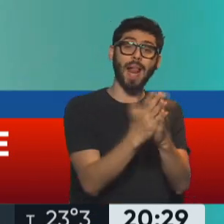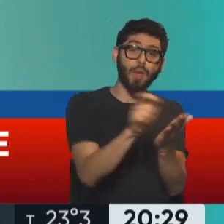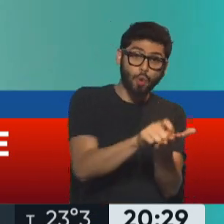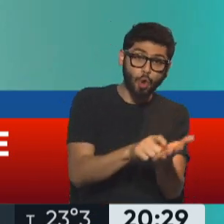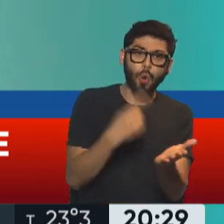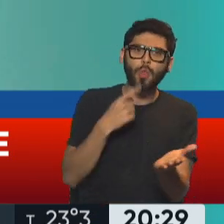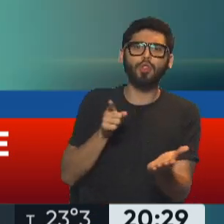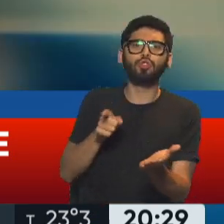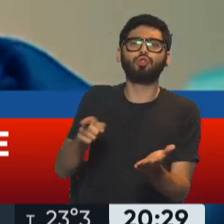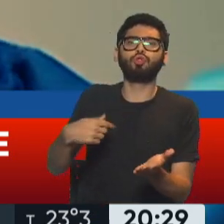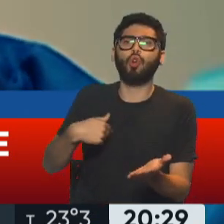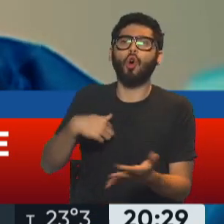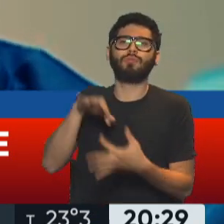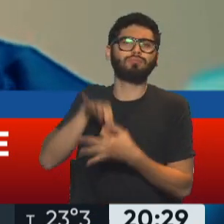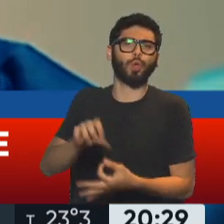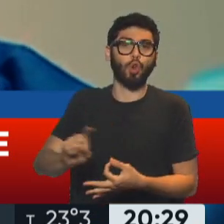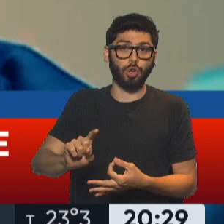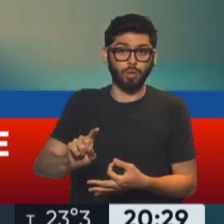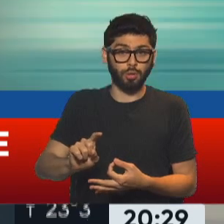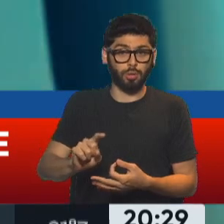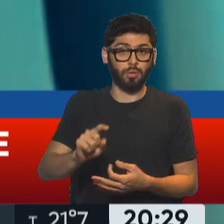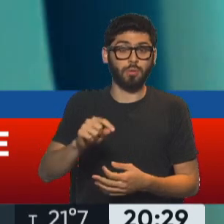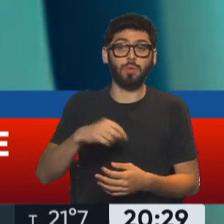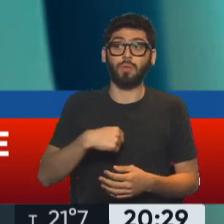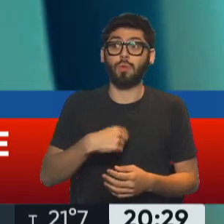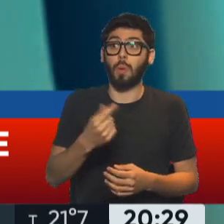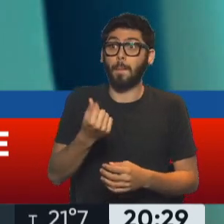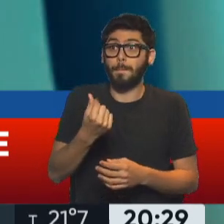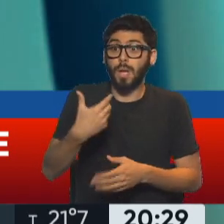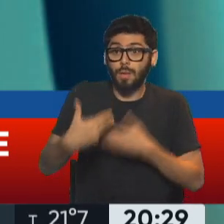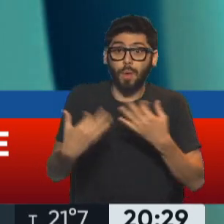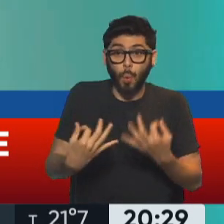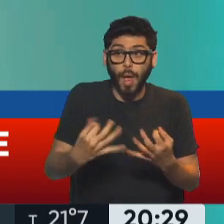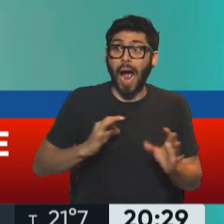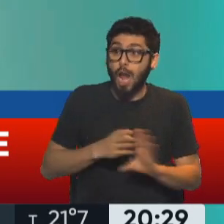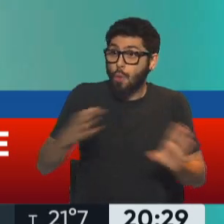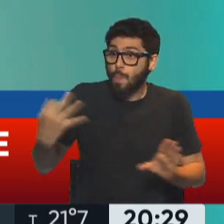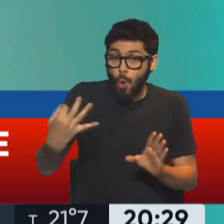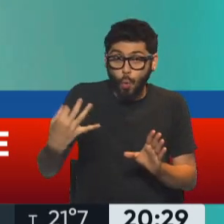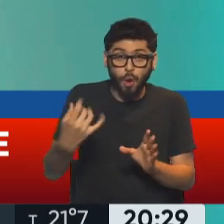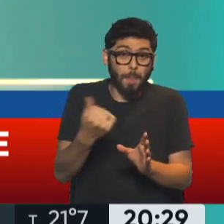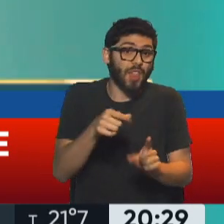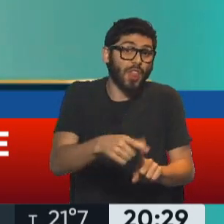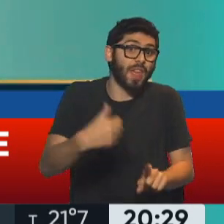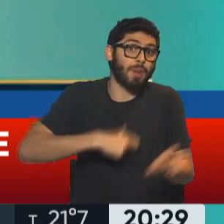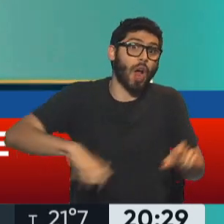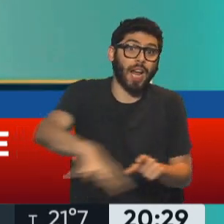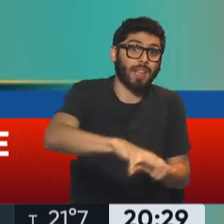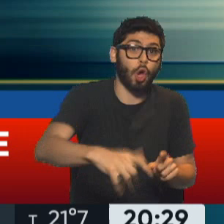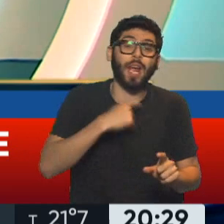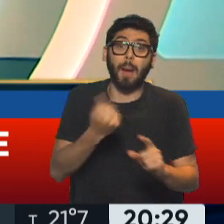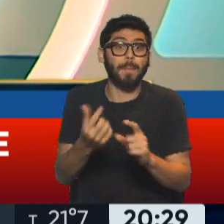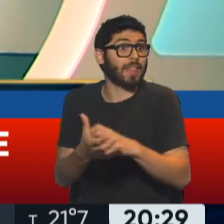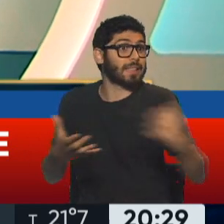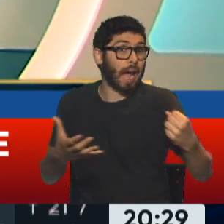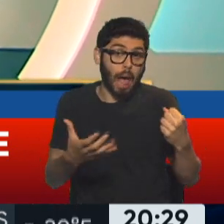poco orgánico, ganábamos mucha plata, fue muy buen año, la plata es de los argentinos, me querían sacar la plata.